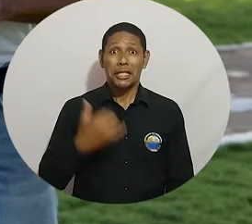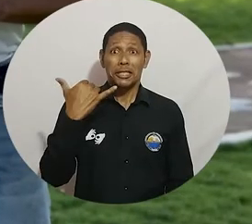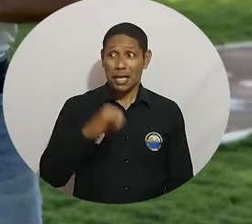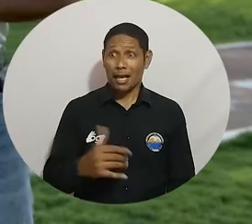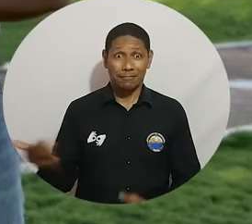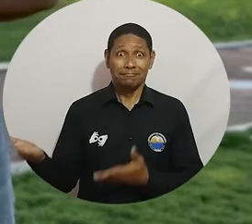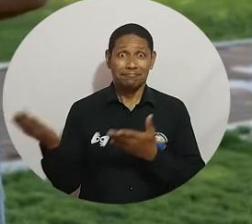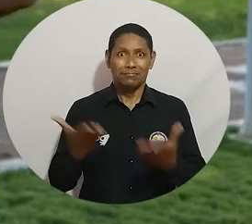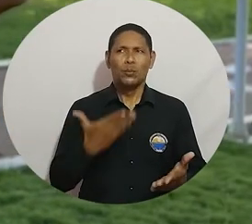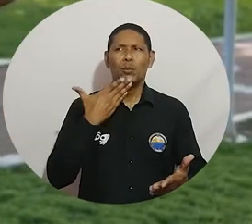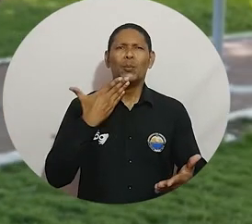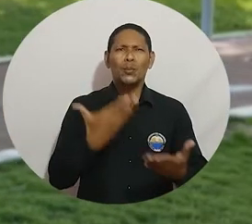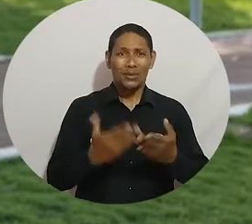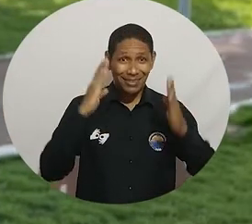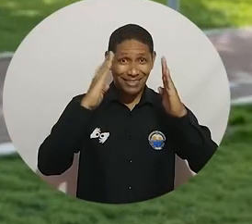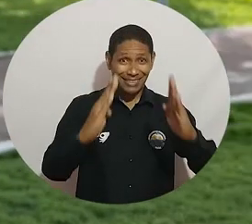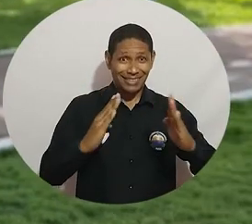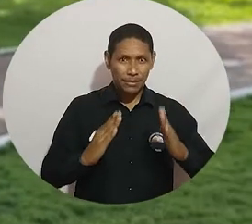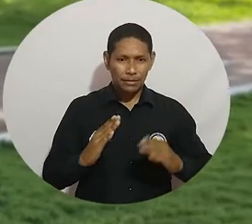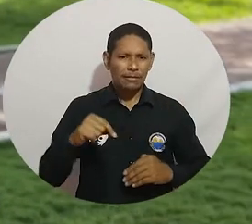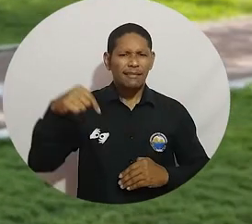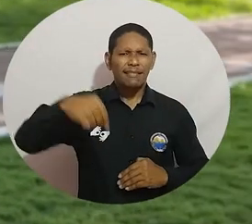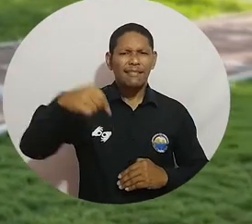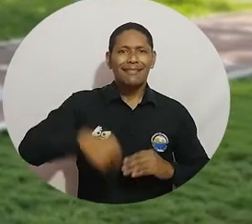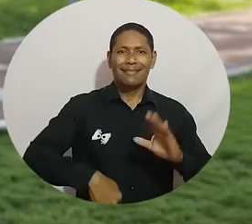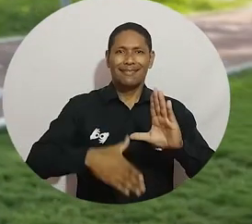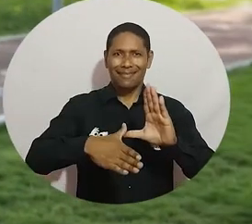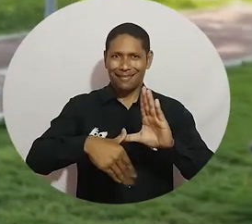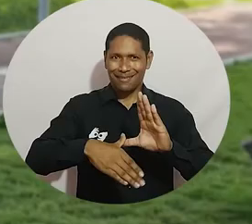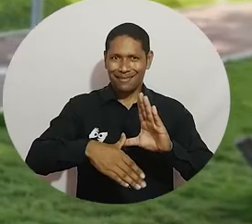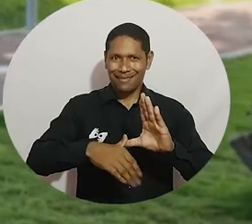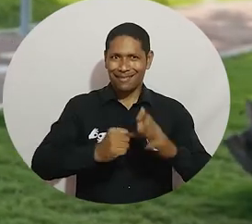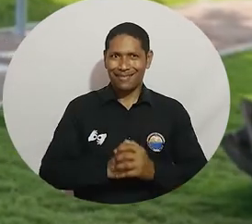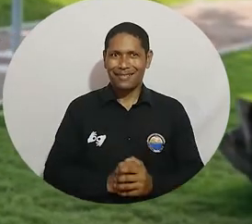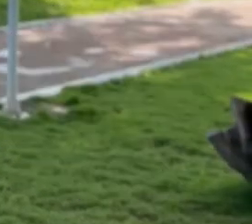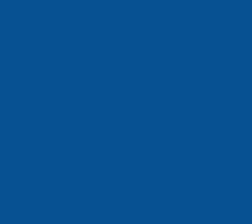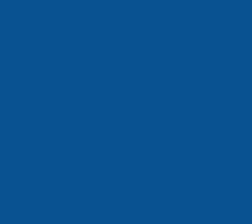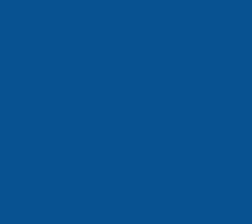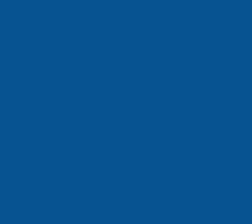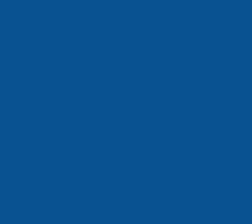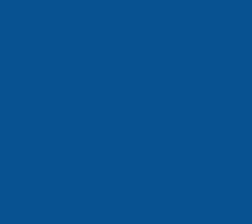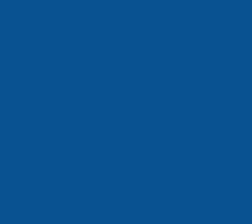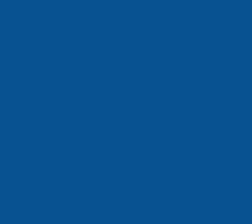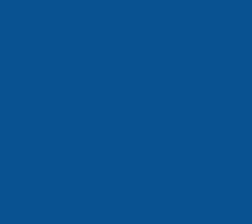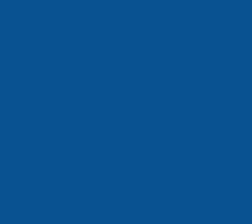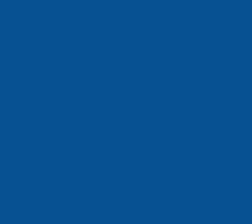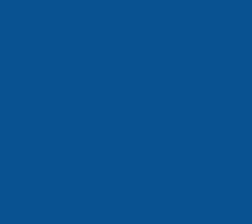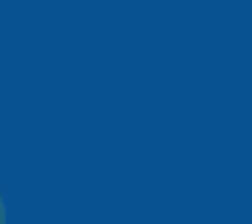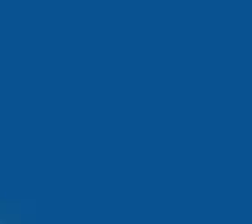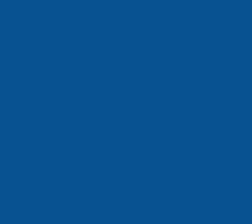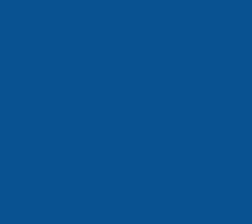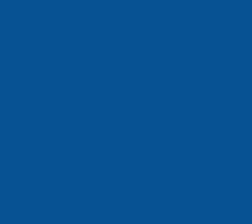Ya estamos de vuelta con ustedes. Gracias por su sintonía. Están viendo el Campus TV.